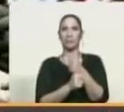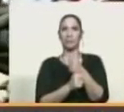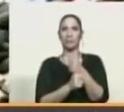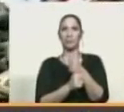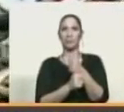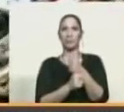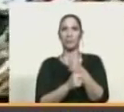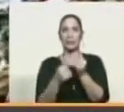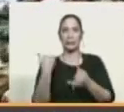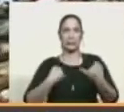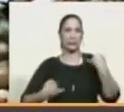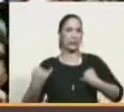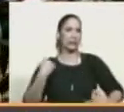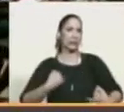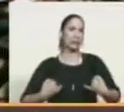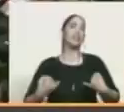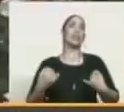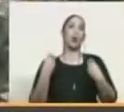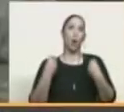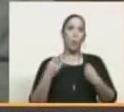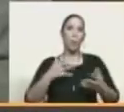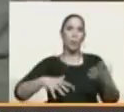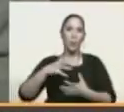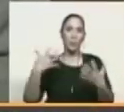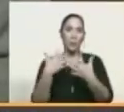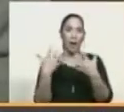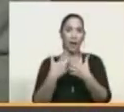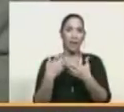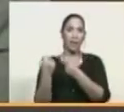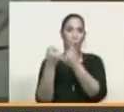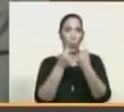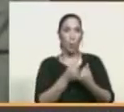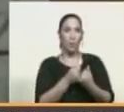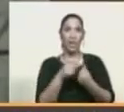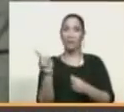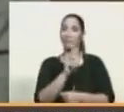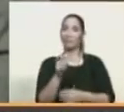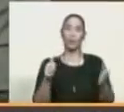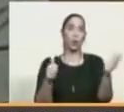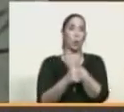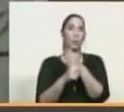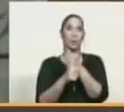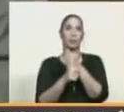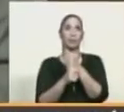sufriendo los efectos de esa guerra económica. Y no la consigue porque hay unos señores que